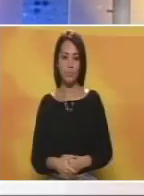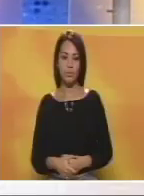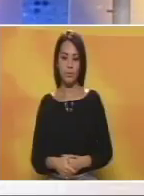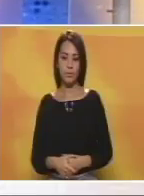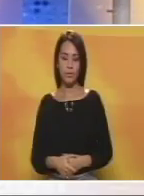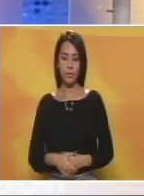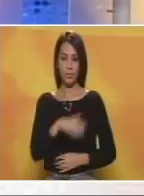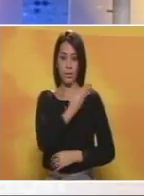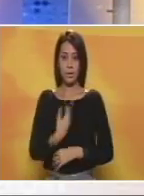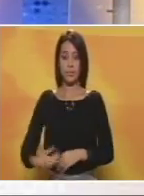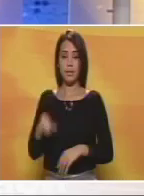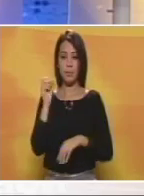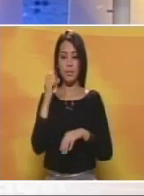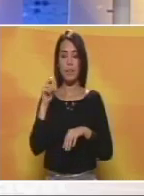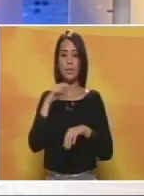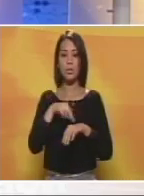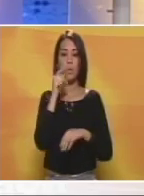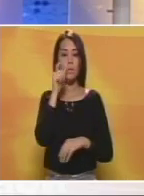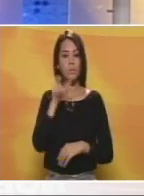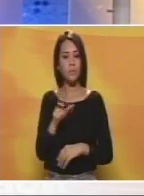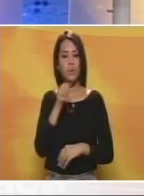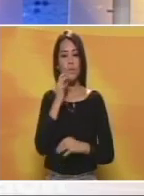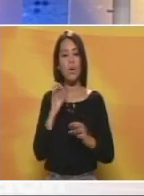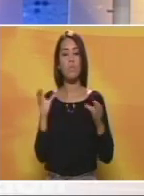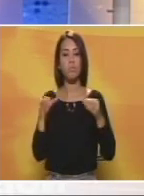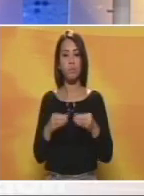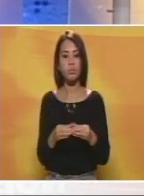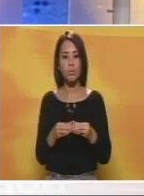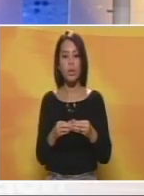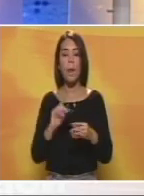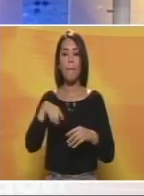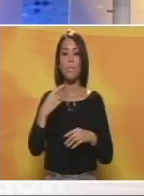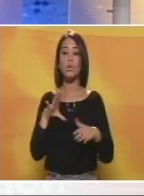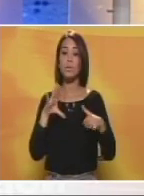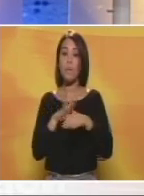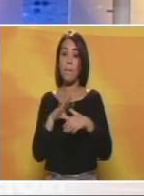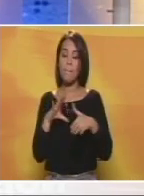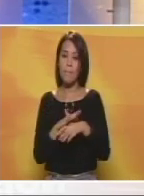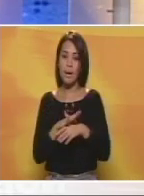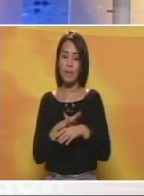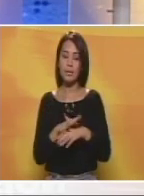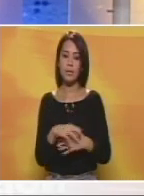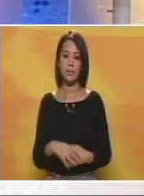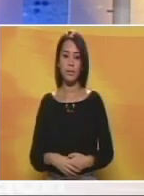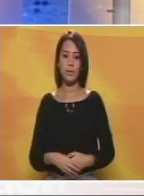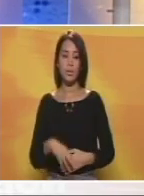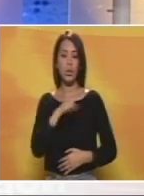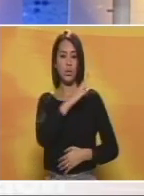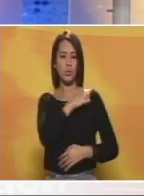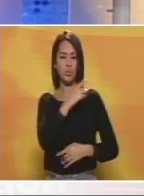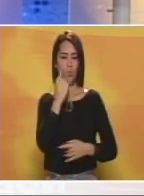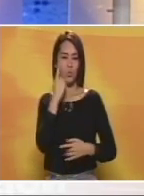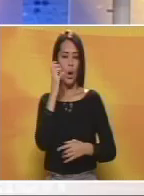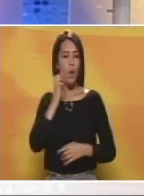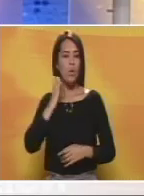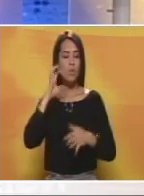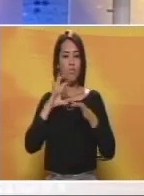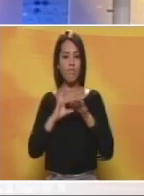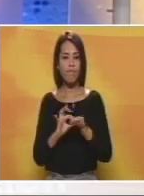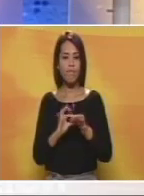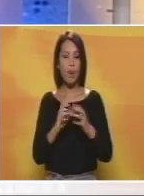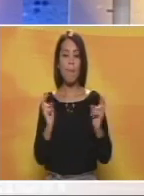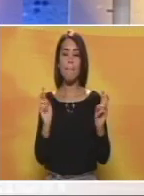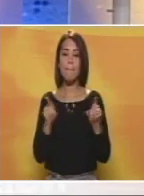Continuamos. El presidente de la Asamblea Nacional, Omar Barbosa, sostendrá una reunión el próximo martes con la alta representante de la Unión Europea para